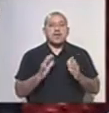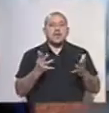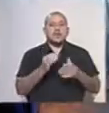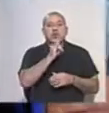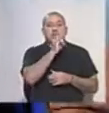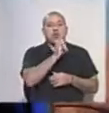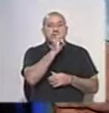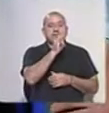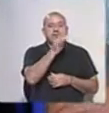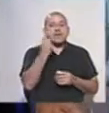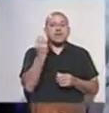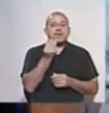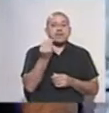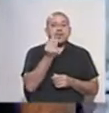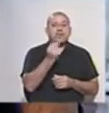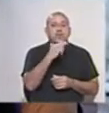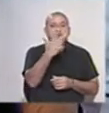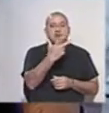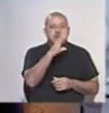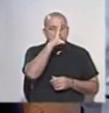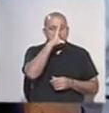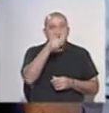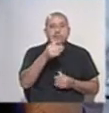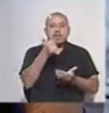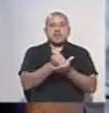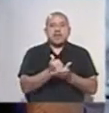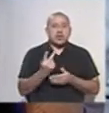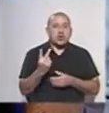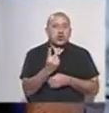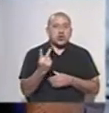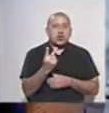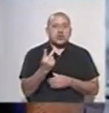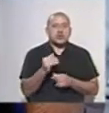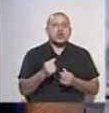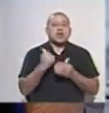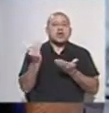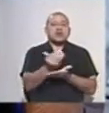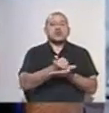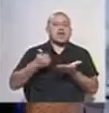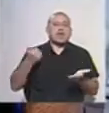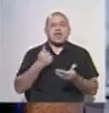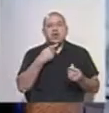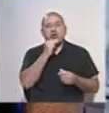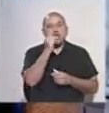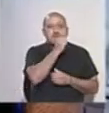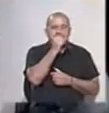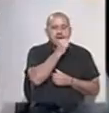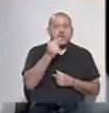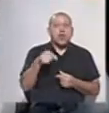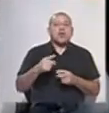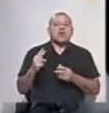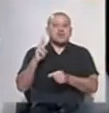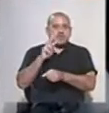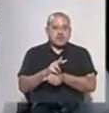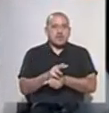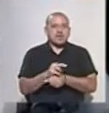por recién el sábado 3 en la Sala Zita Rosa va a estar el espectáculo Que nos quiten lo cantado. Y hoy nos visitan Marcel Queroglián y Alejandro Alvis.